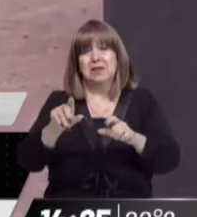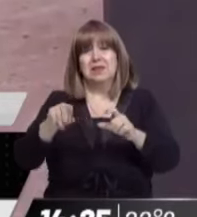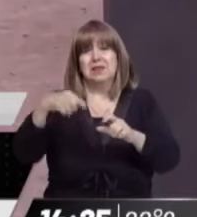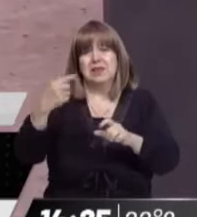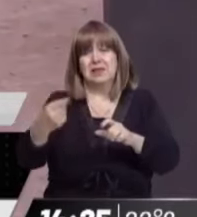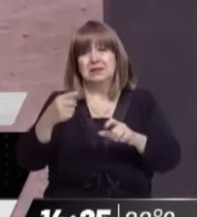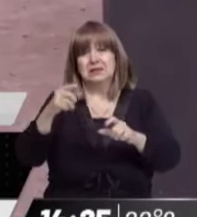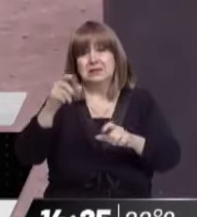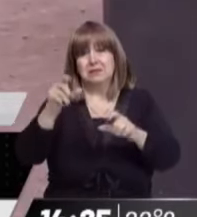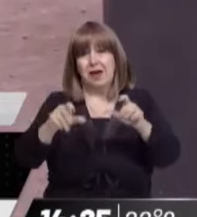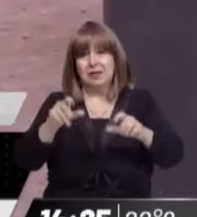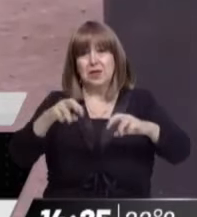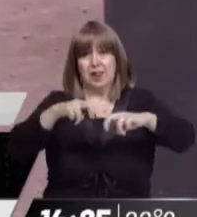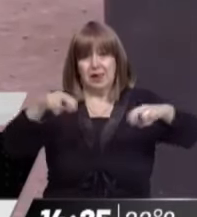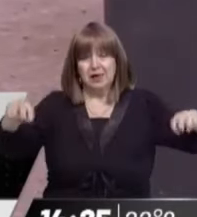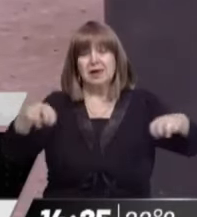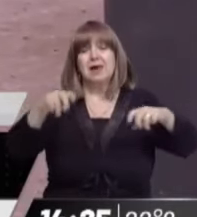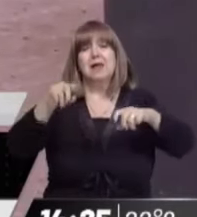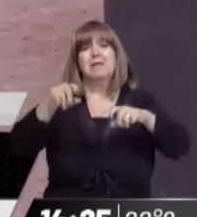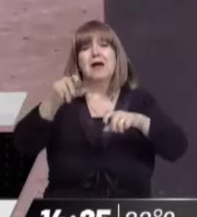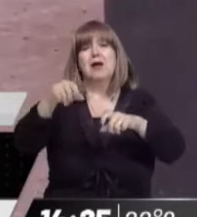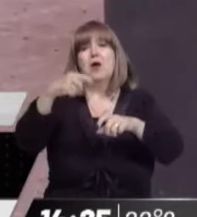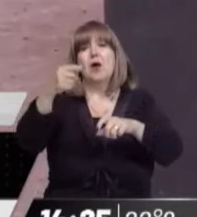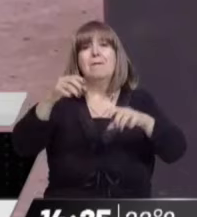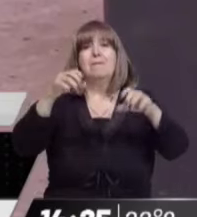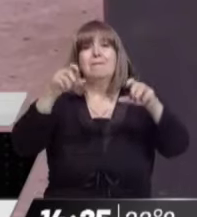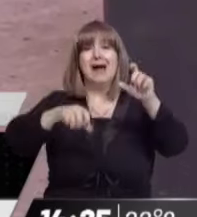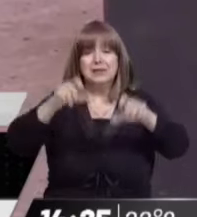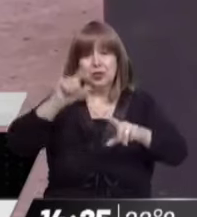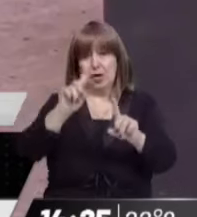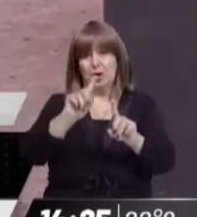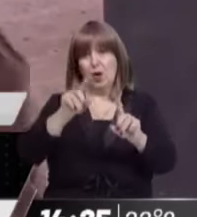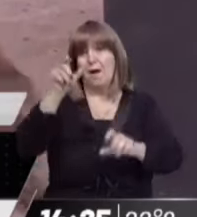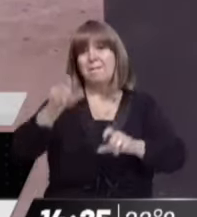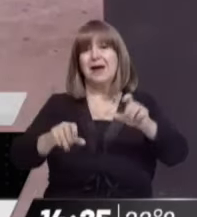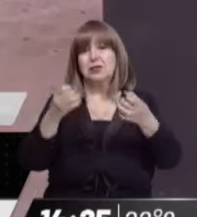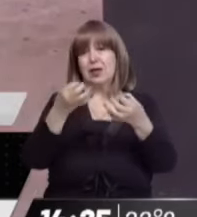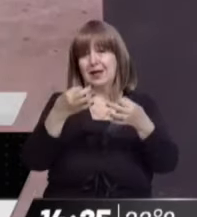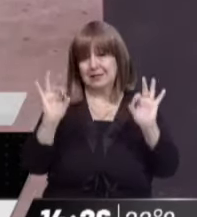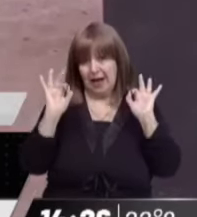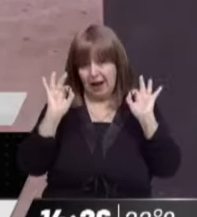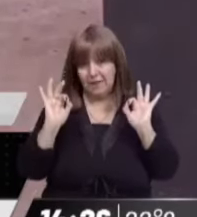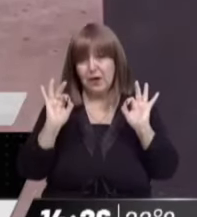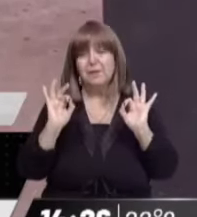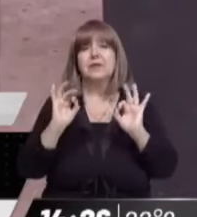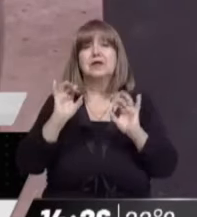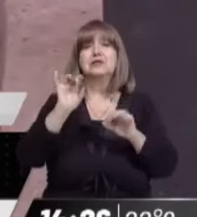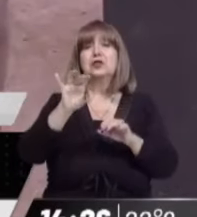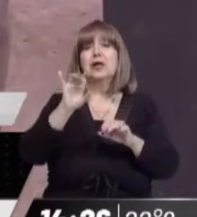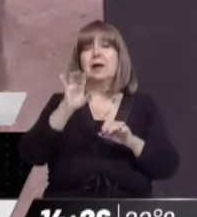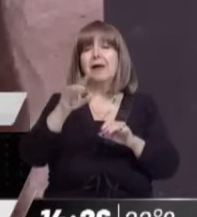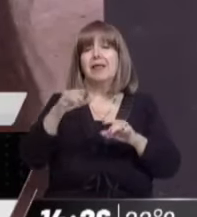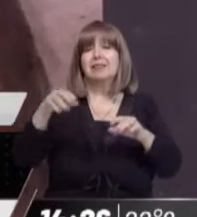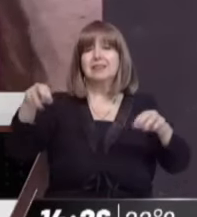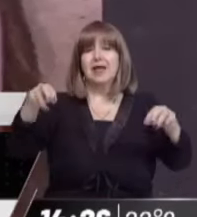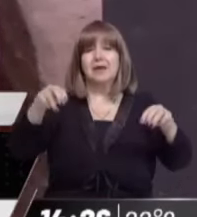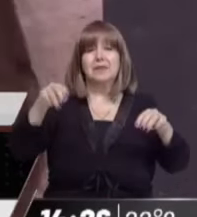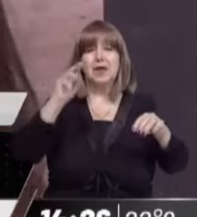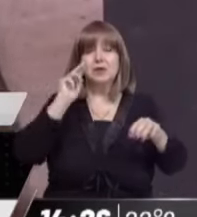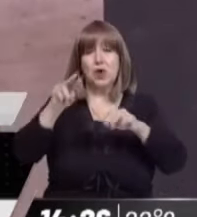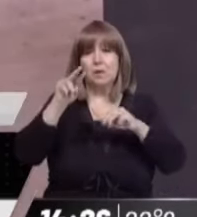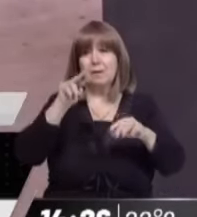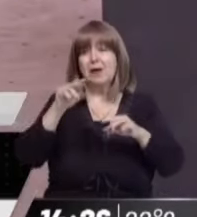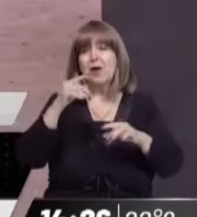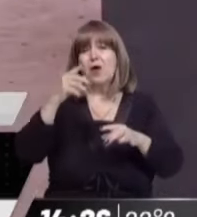otro depósito ya estaría quemándose también. Hay varias corridas, vemos a los